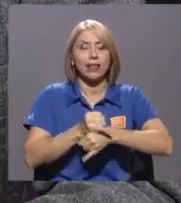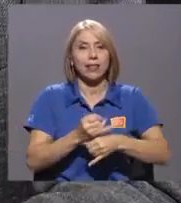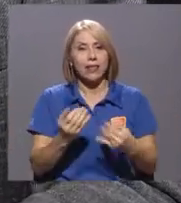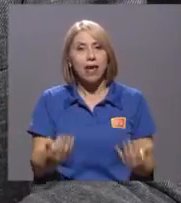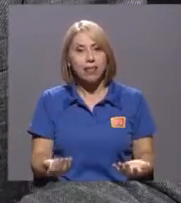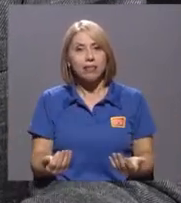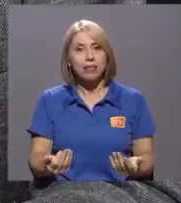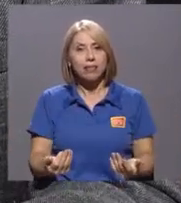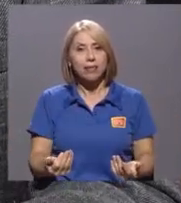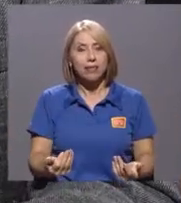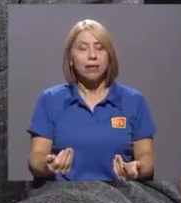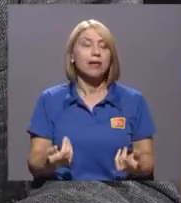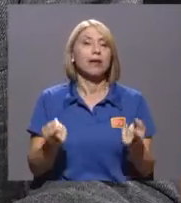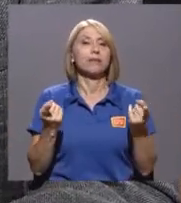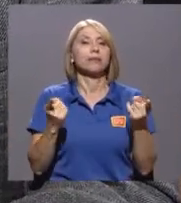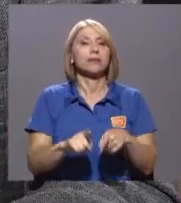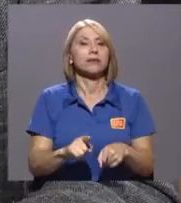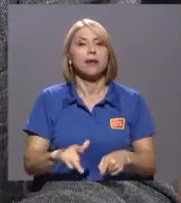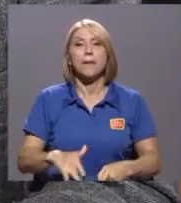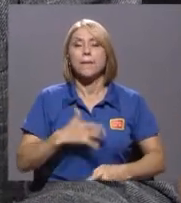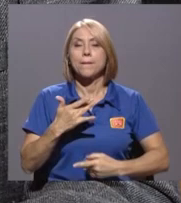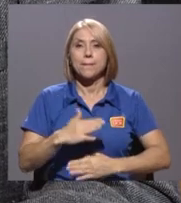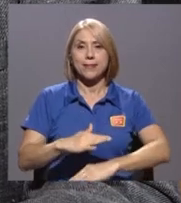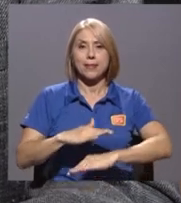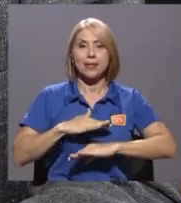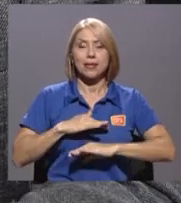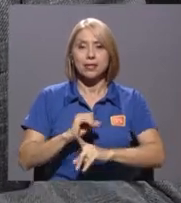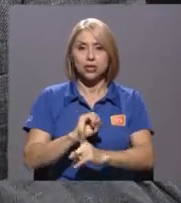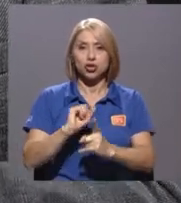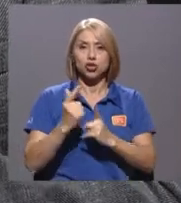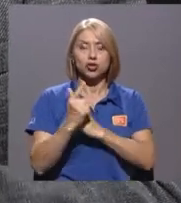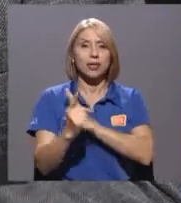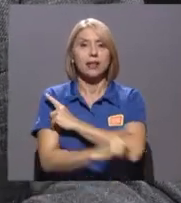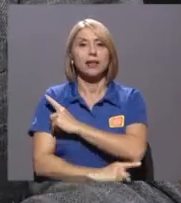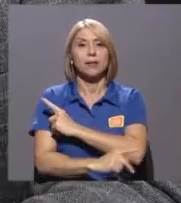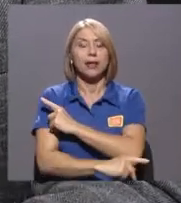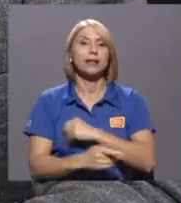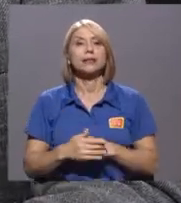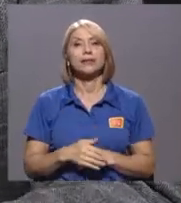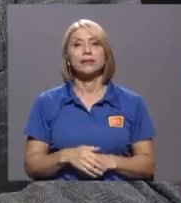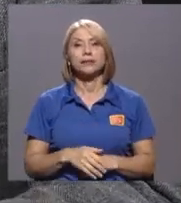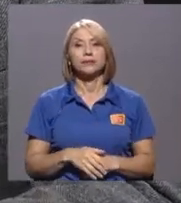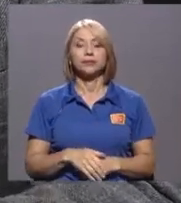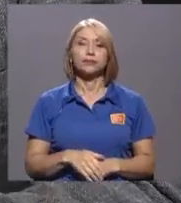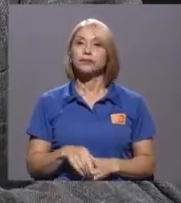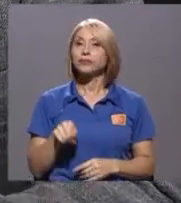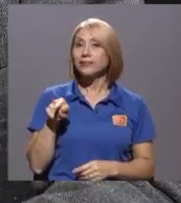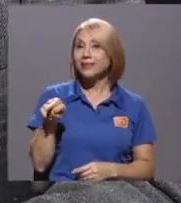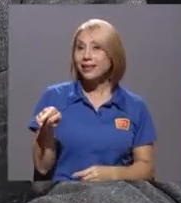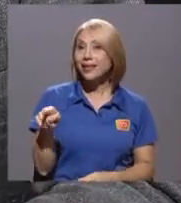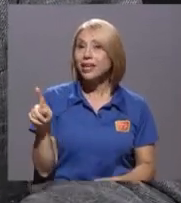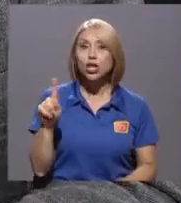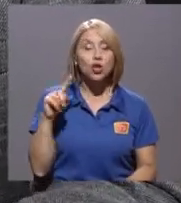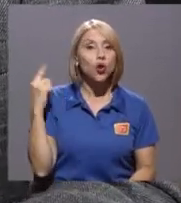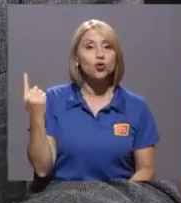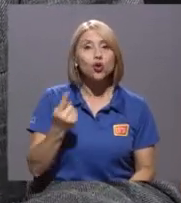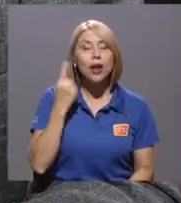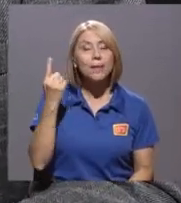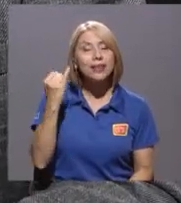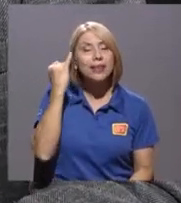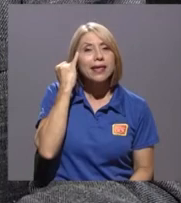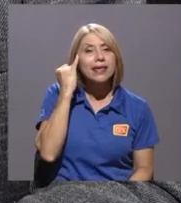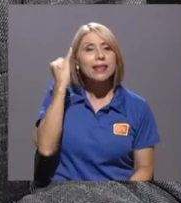el bienestar social de el país no solo ideólogo en muchos